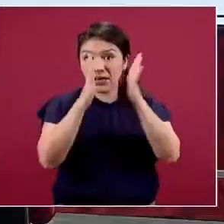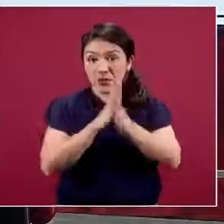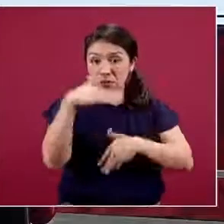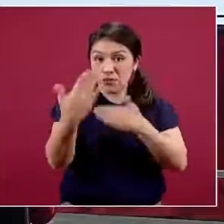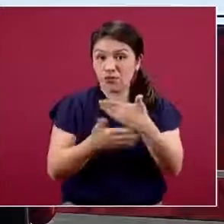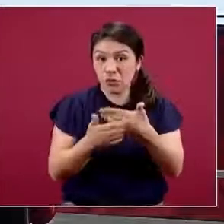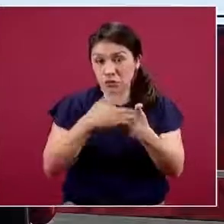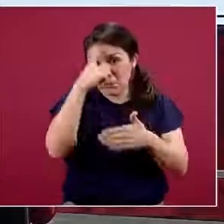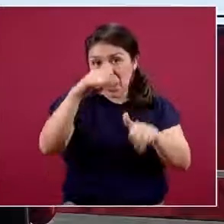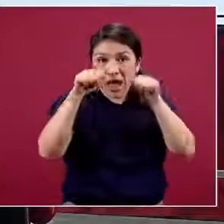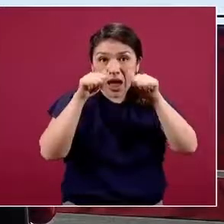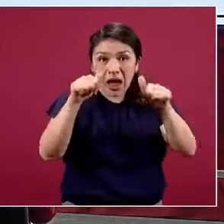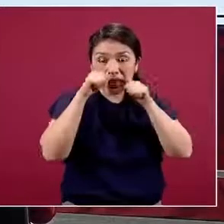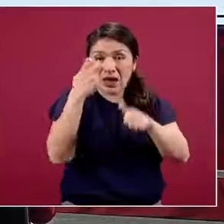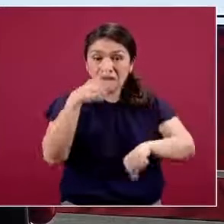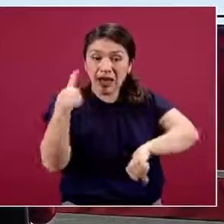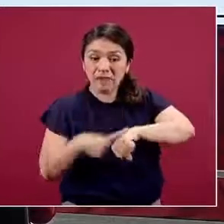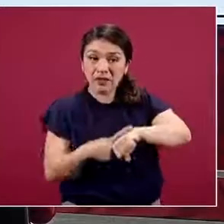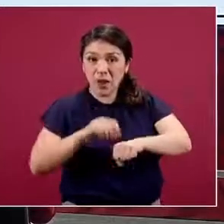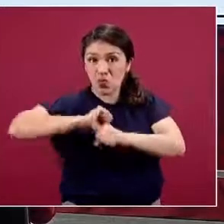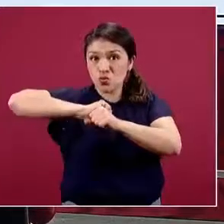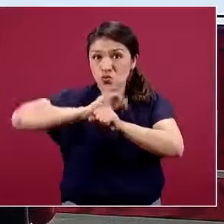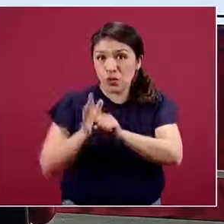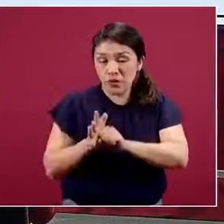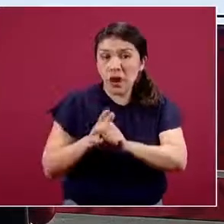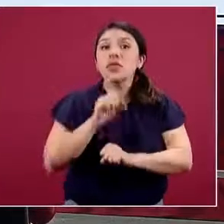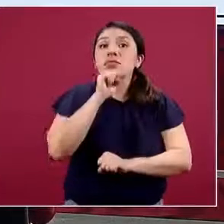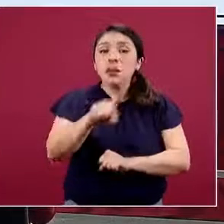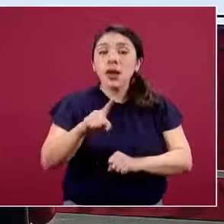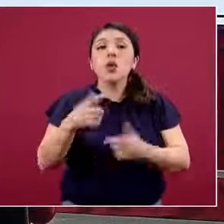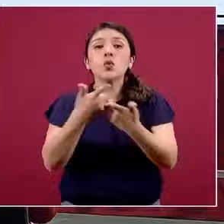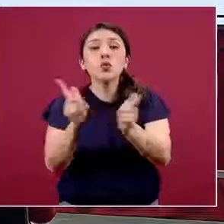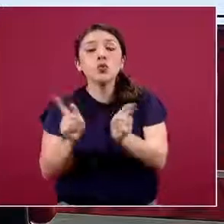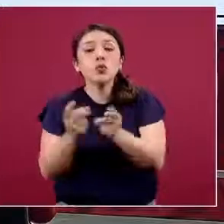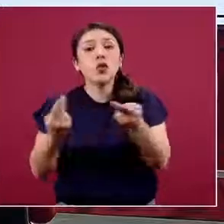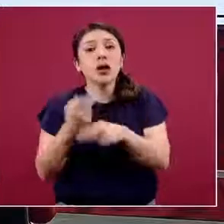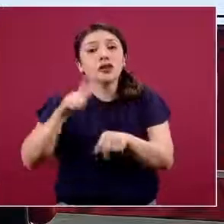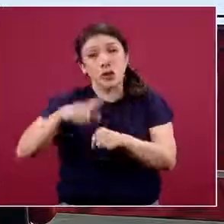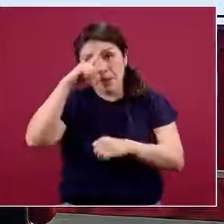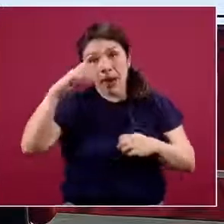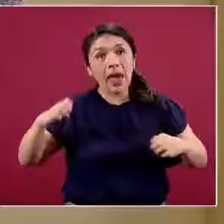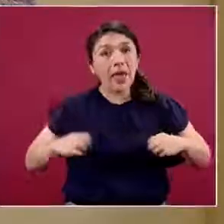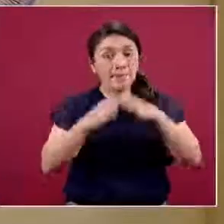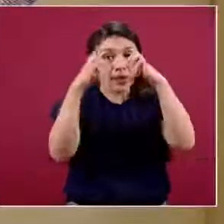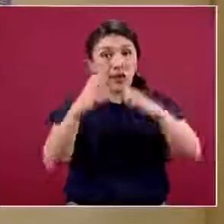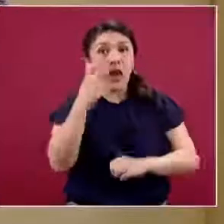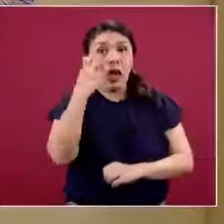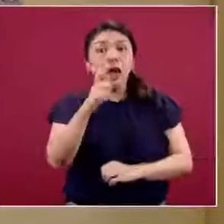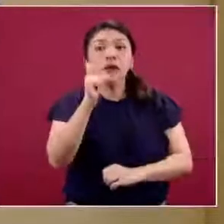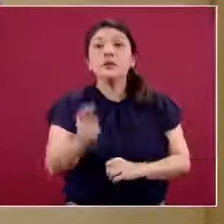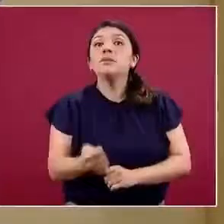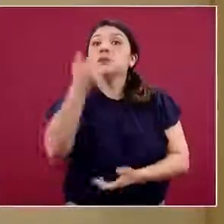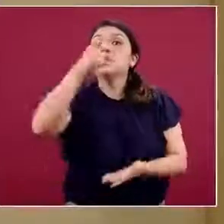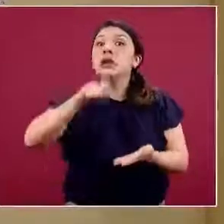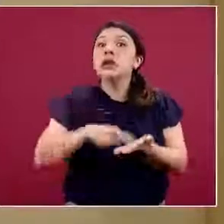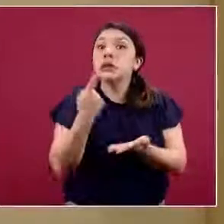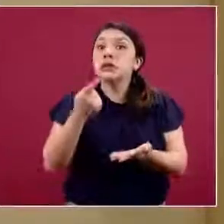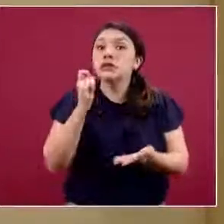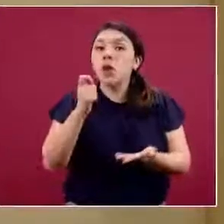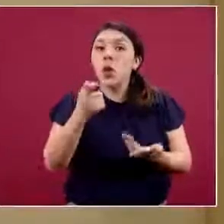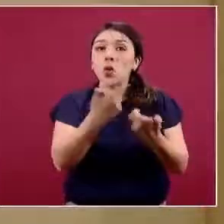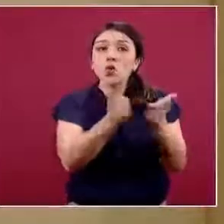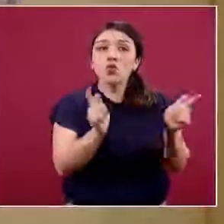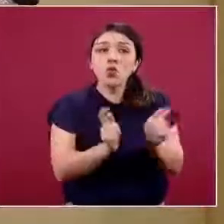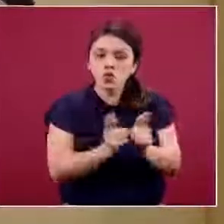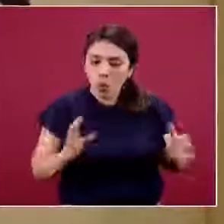participar en la atención de esta pandemia, como al Comité Nacional de Emergencias. De hecho, fue la primera vez que sesionó el